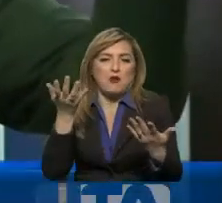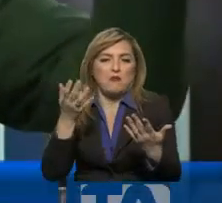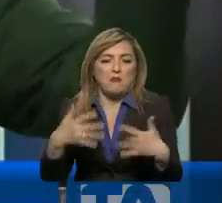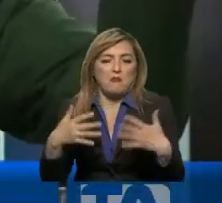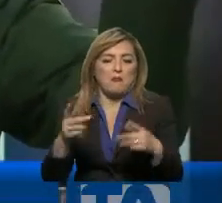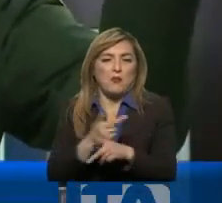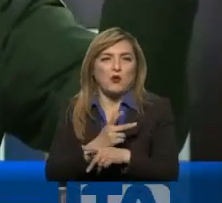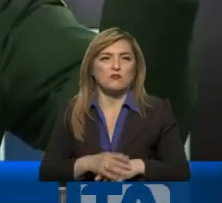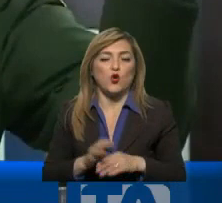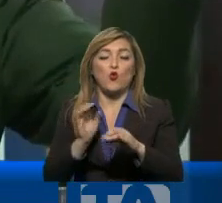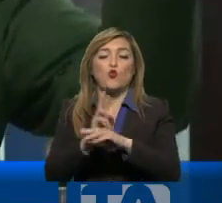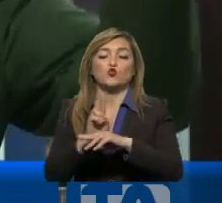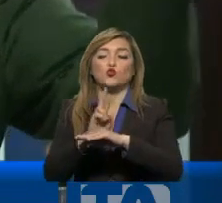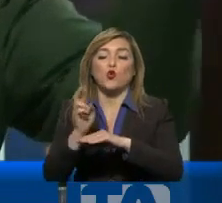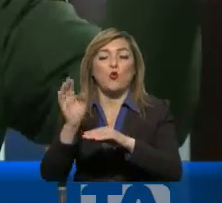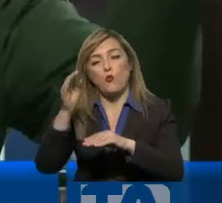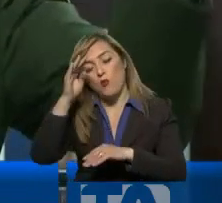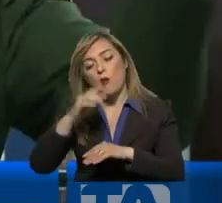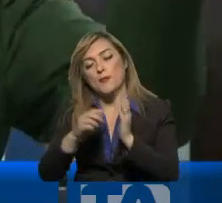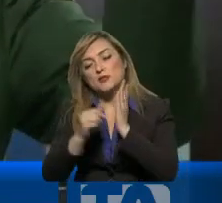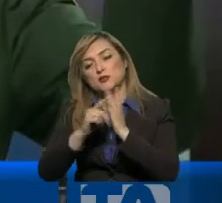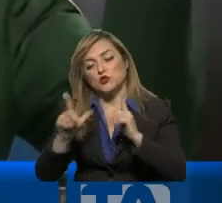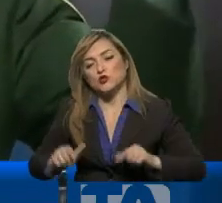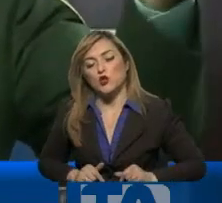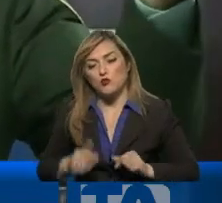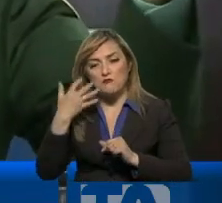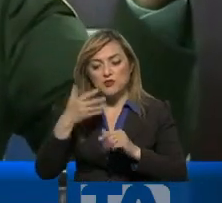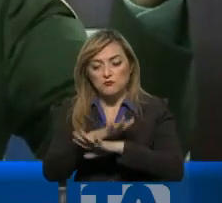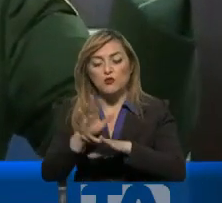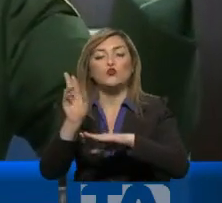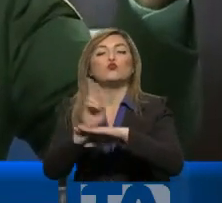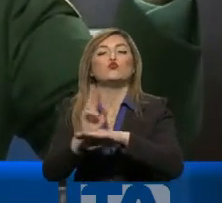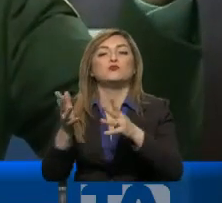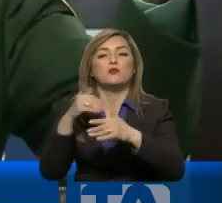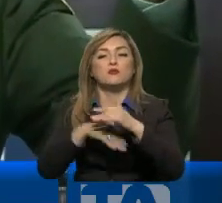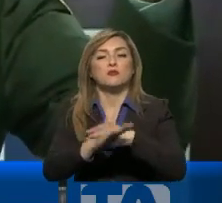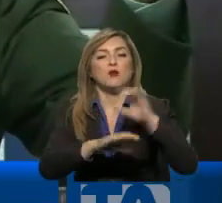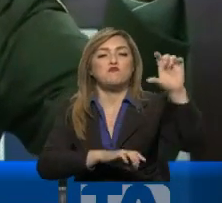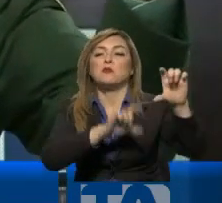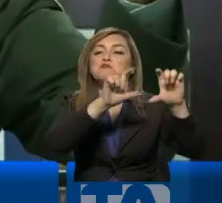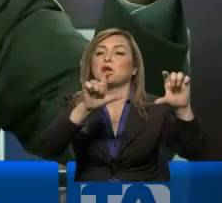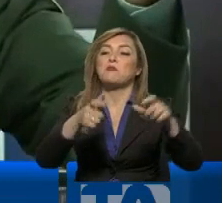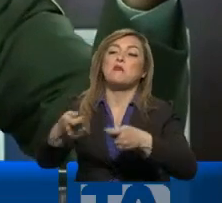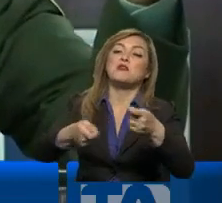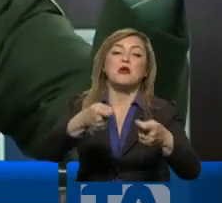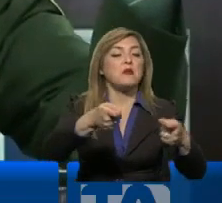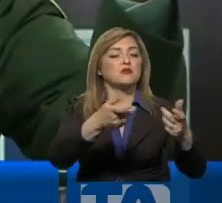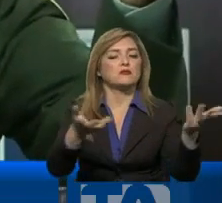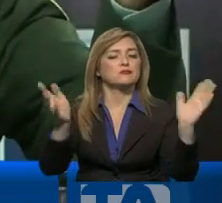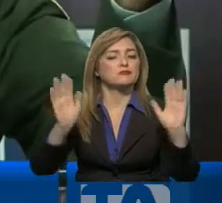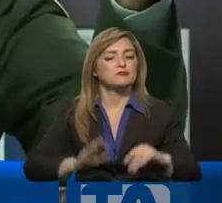uso institucional, ya vencidos, eran utilizados para incorporarlos nuevamente al sistema